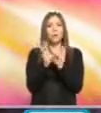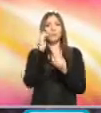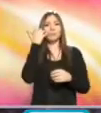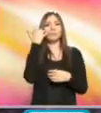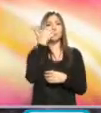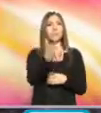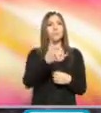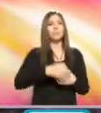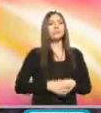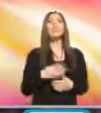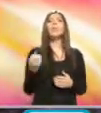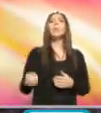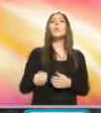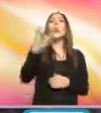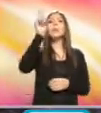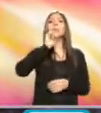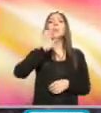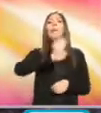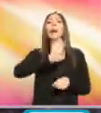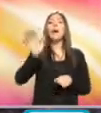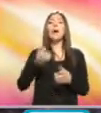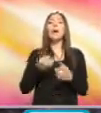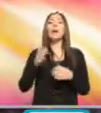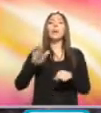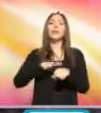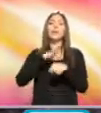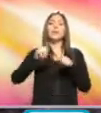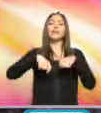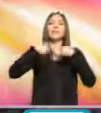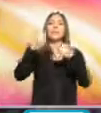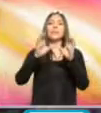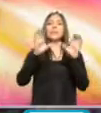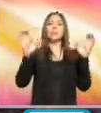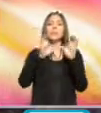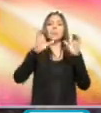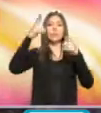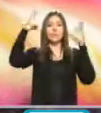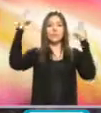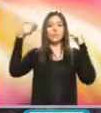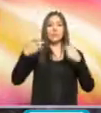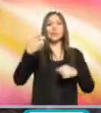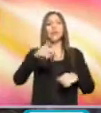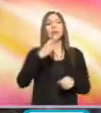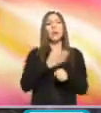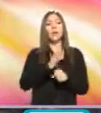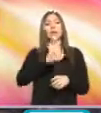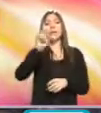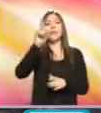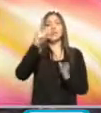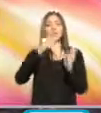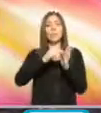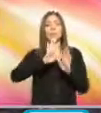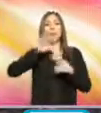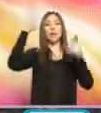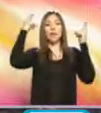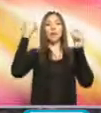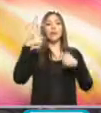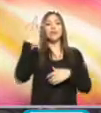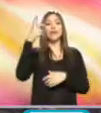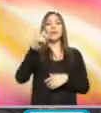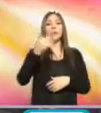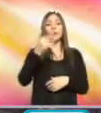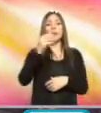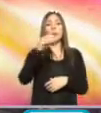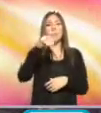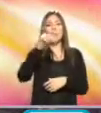Mira, hasta el momento llevamos 7,000 mujeres graduadas hasta el 30 de marzo, me falta checar ahora el 30 de abril. Wow. Cada vez